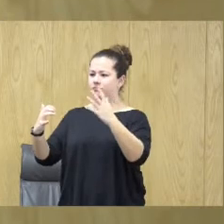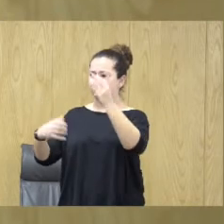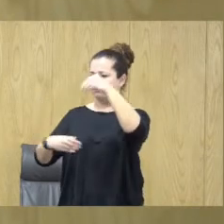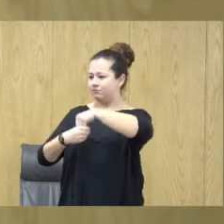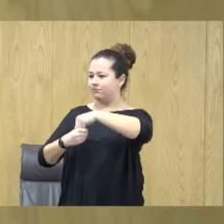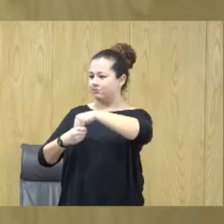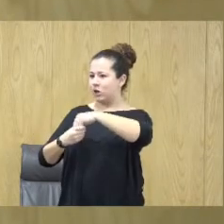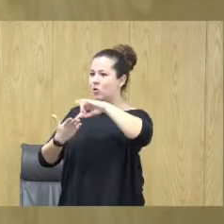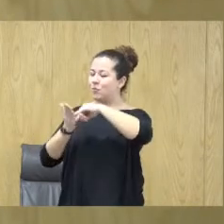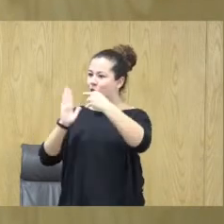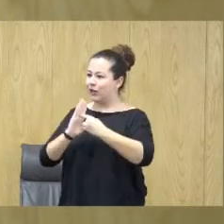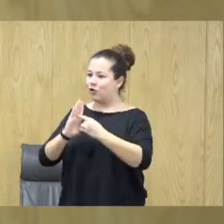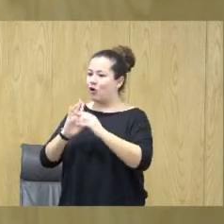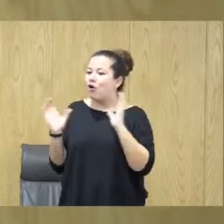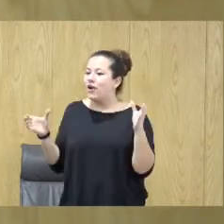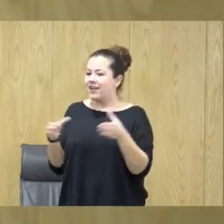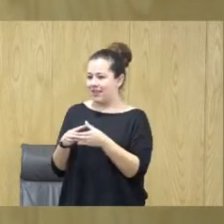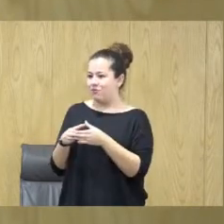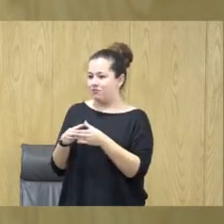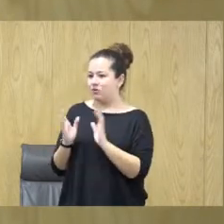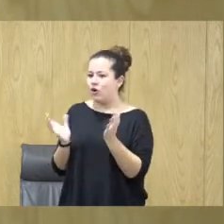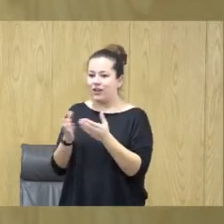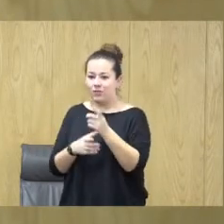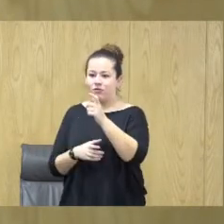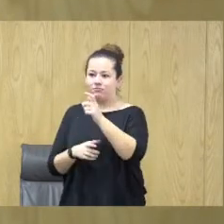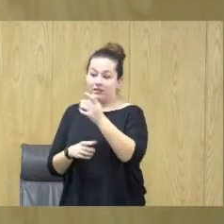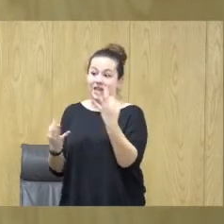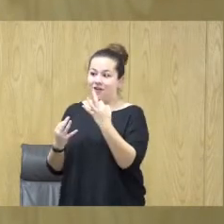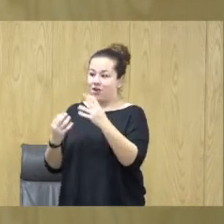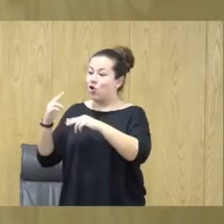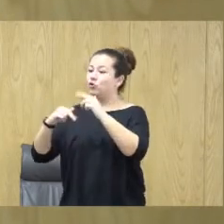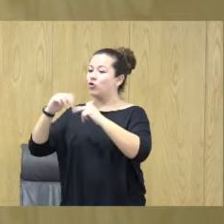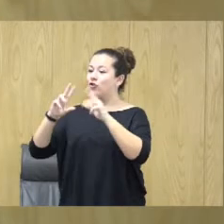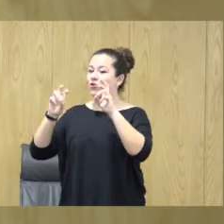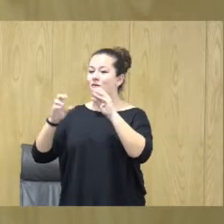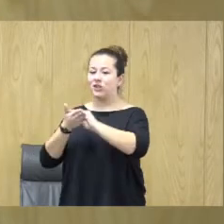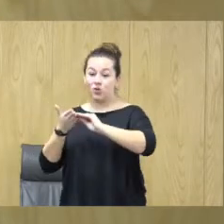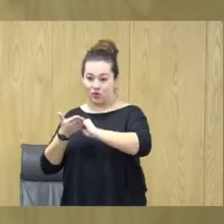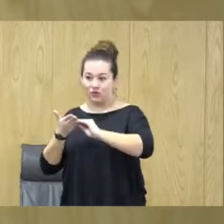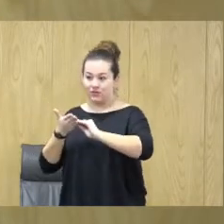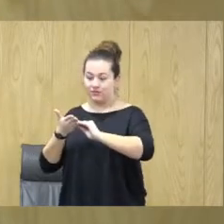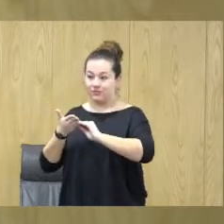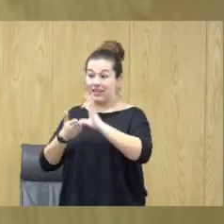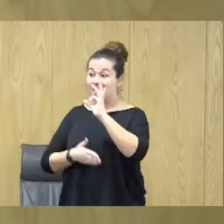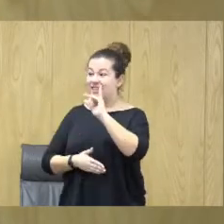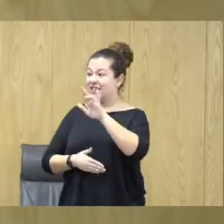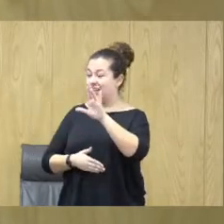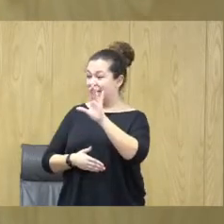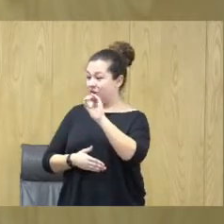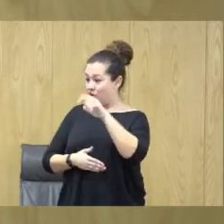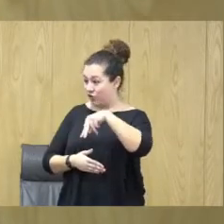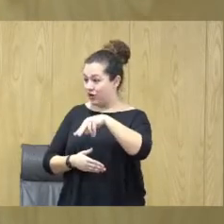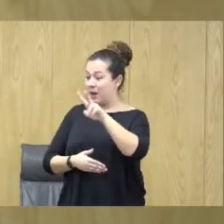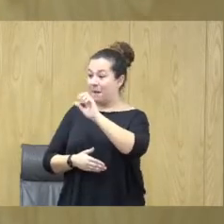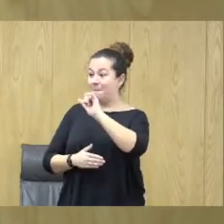un proyecto colectivo de construcción de nuevas soluciones. En Silicon Valley dicen